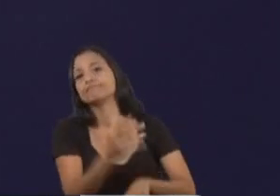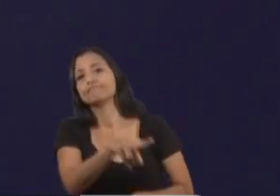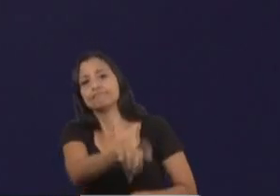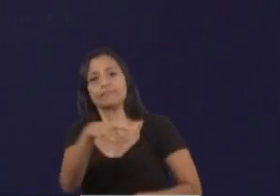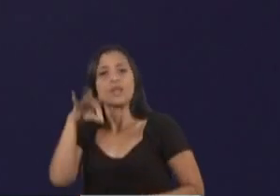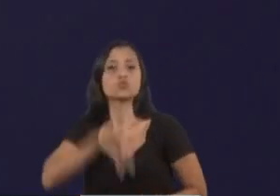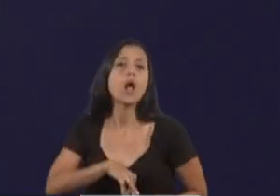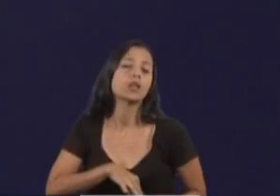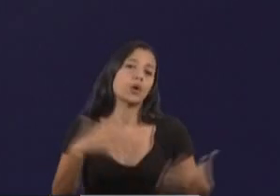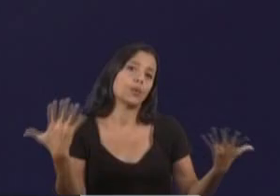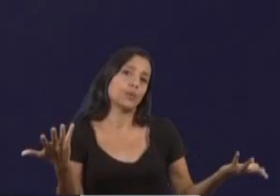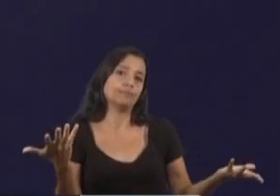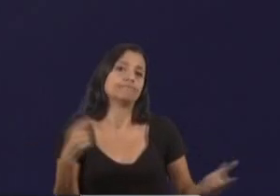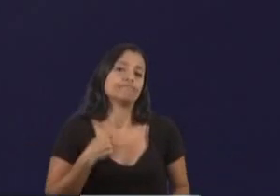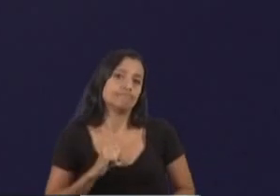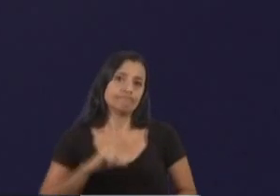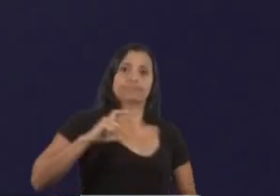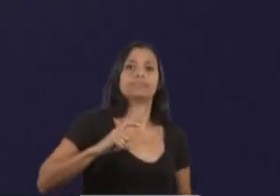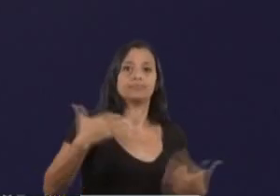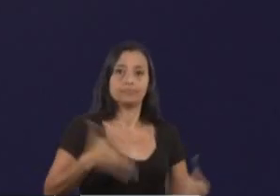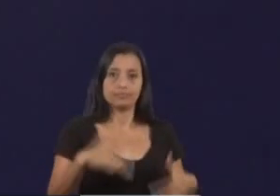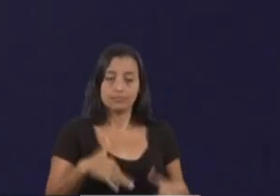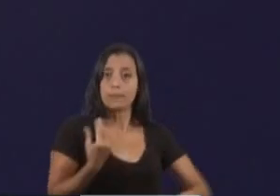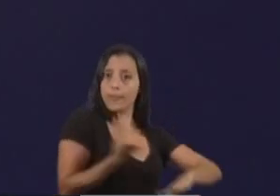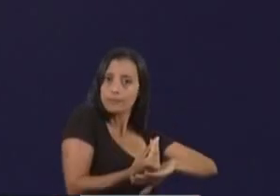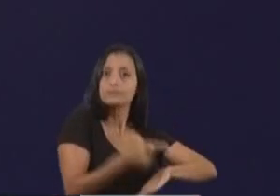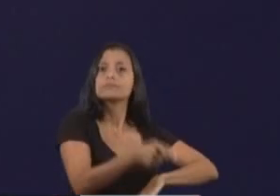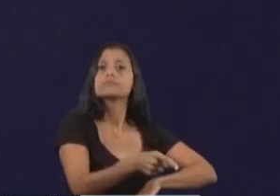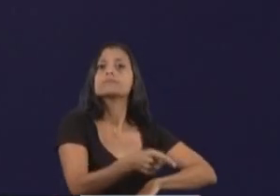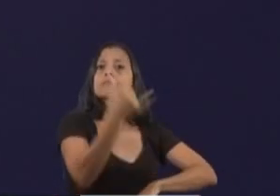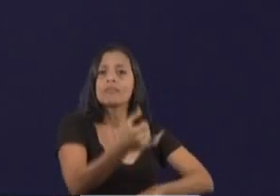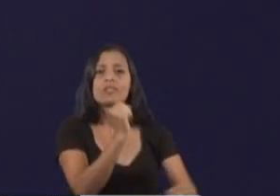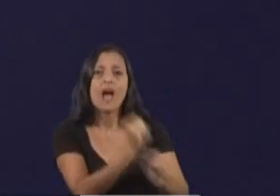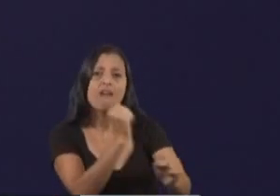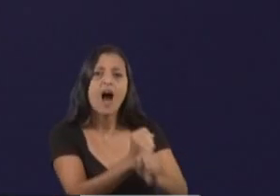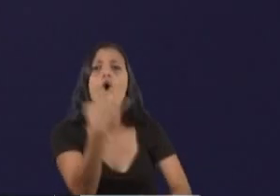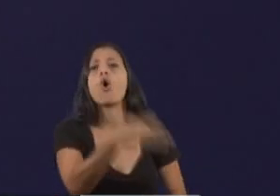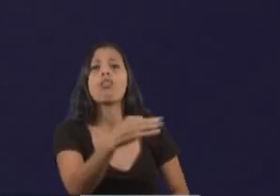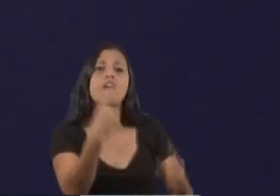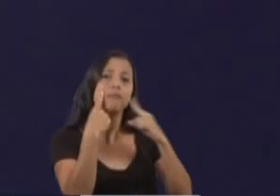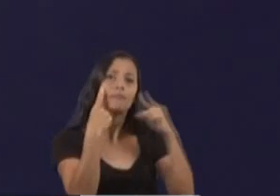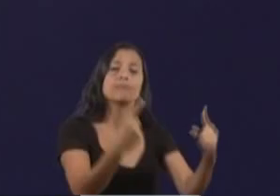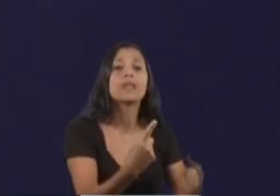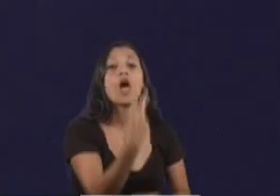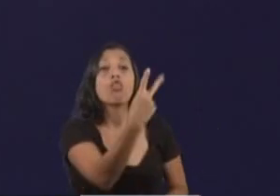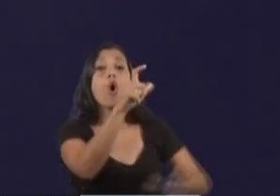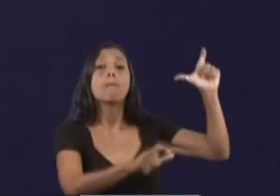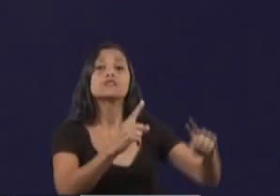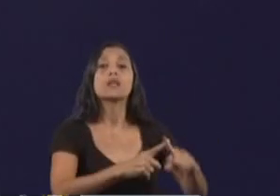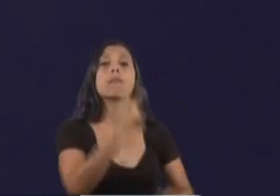cobrando salarios cuantiosos, tenían el tedioso trabajo de atender 2 consultas por